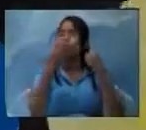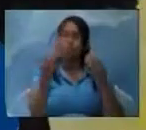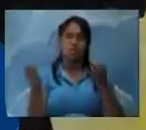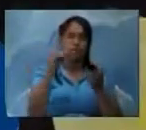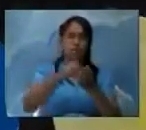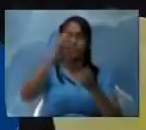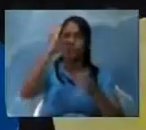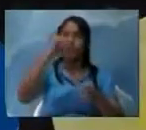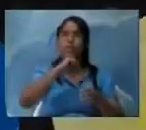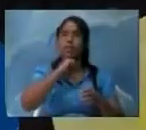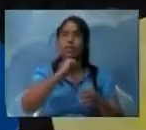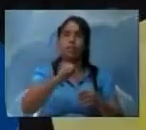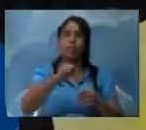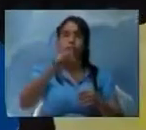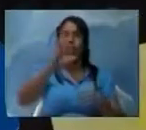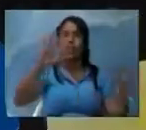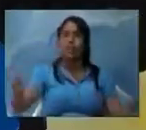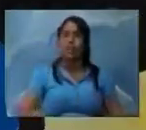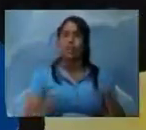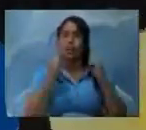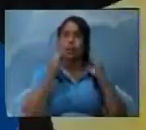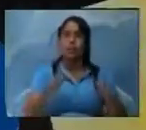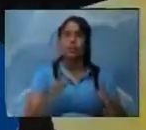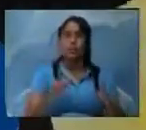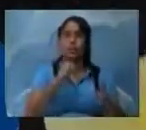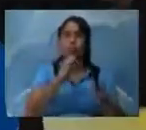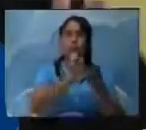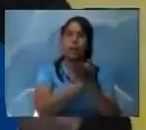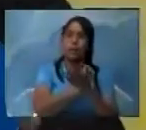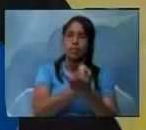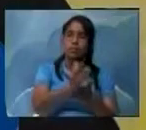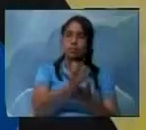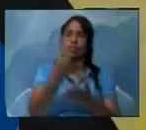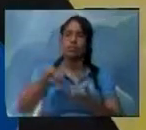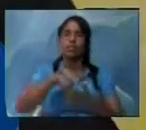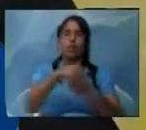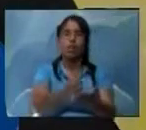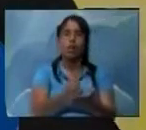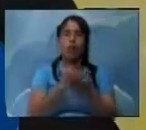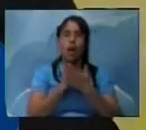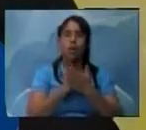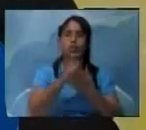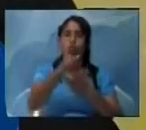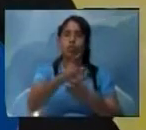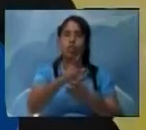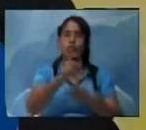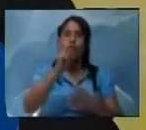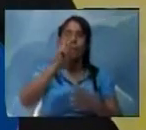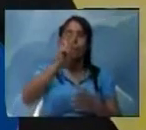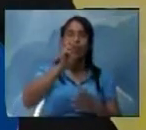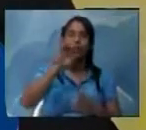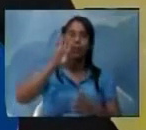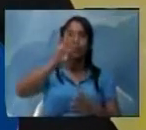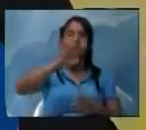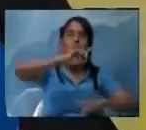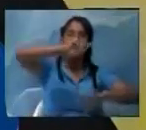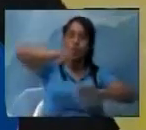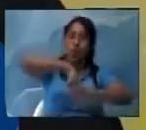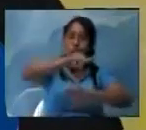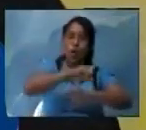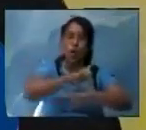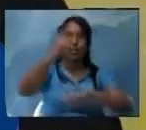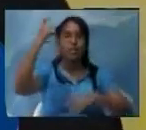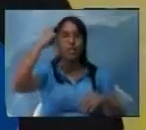Nuestro Dios es un Dios de salvación, Él es eterno, Él nos ayuda en las 24 horas